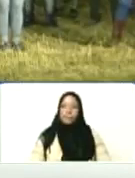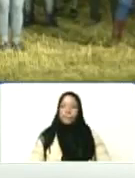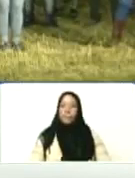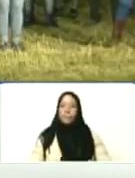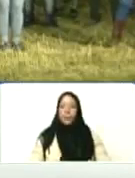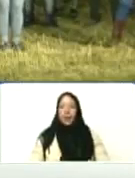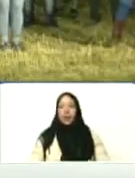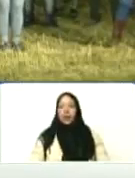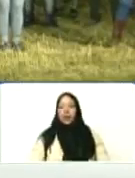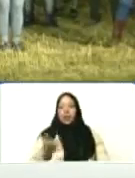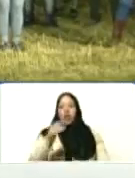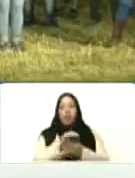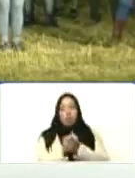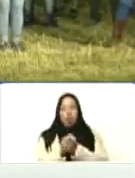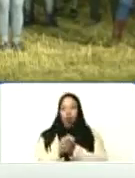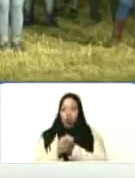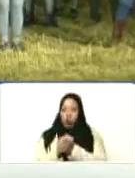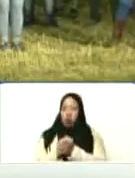Adelante, San Joaquín.